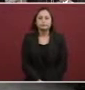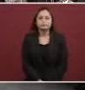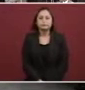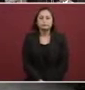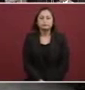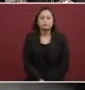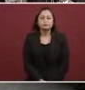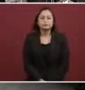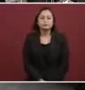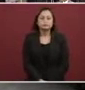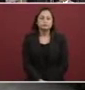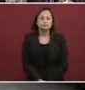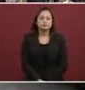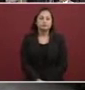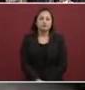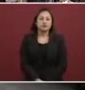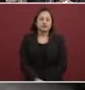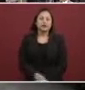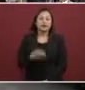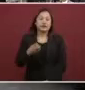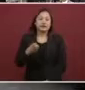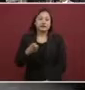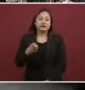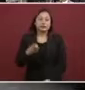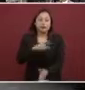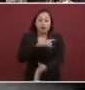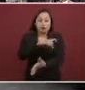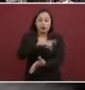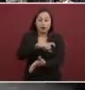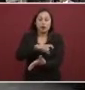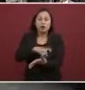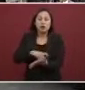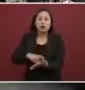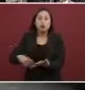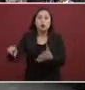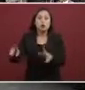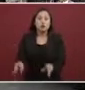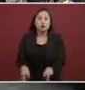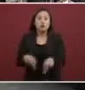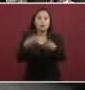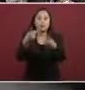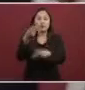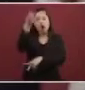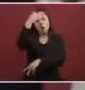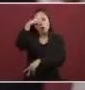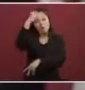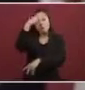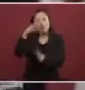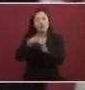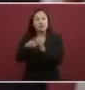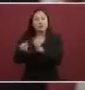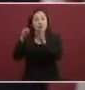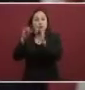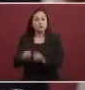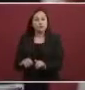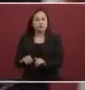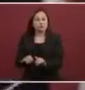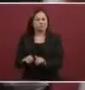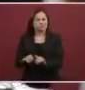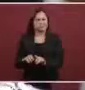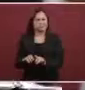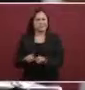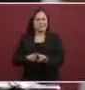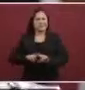No se trata de compraventa de opinión editorial, señor presidente. Son videos,